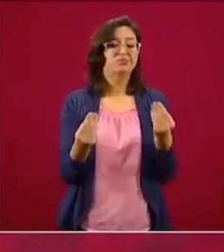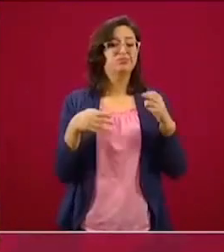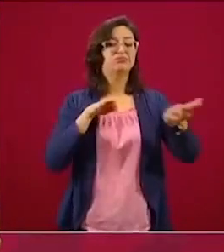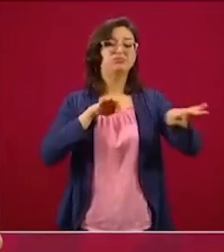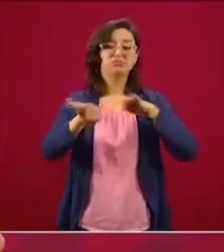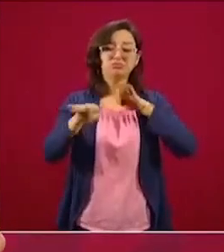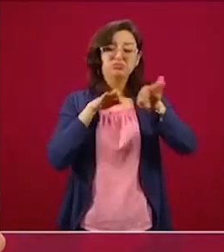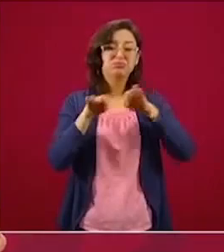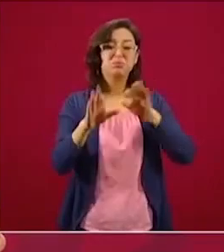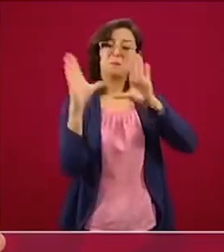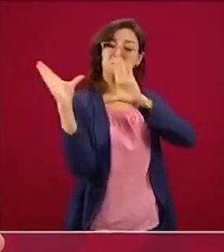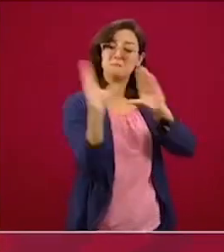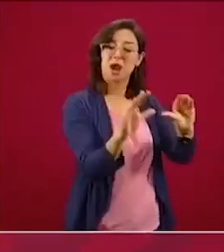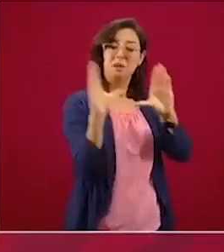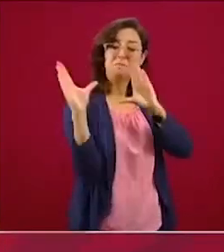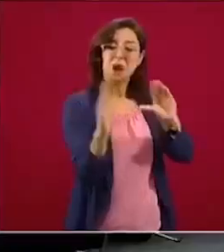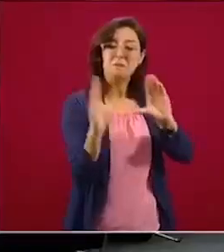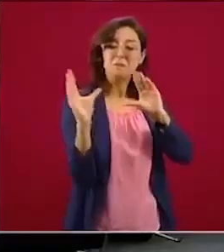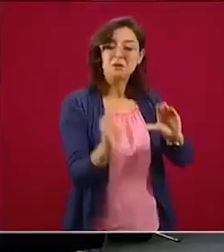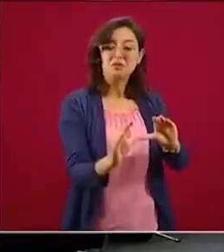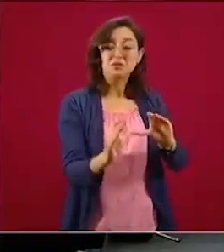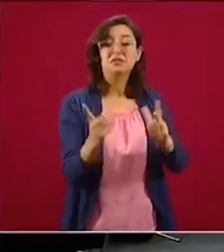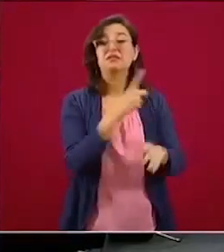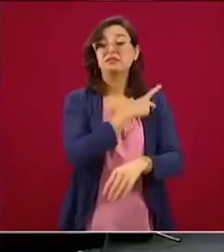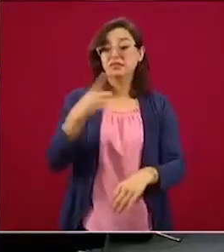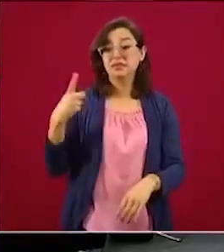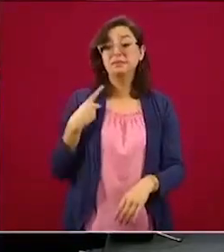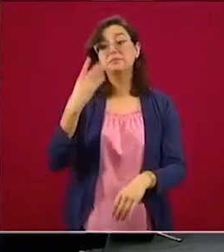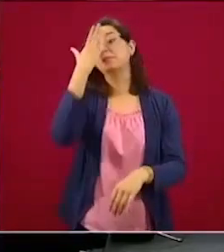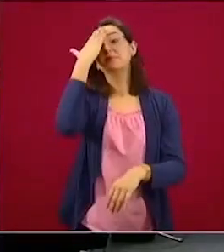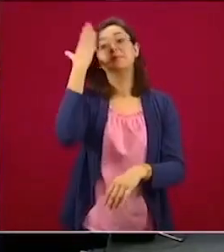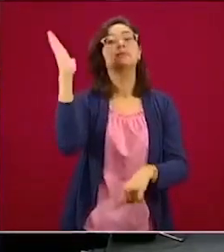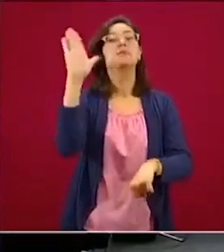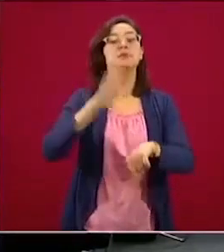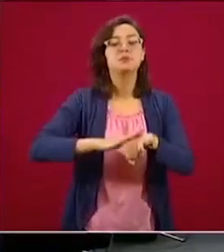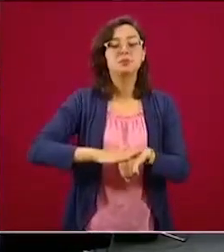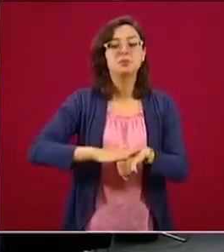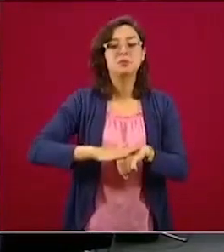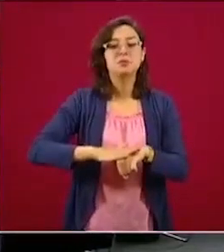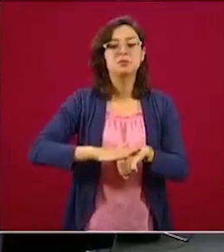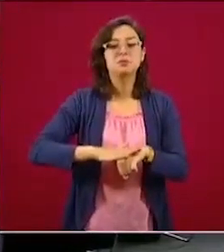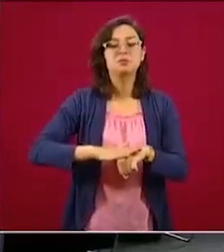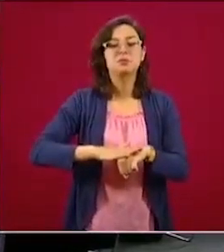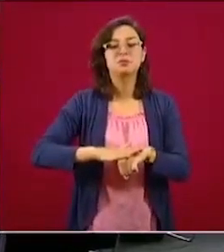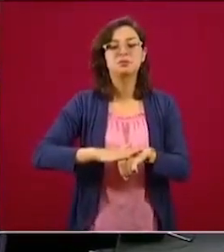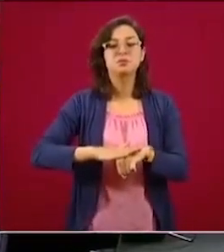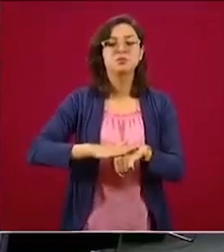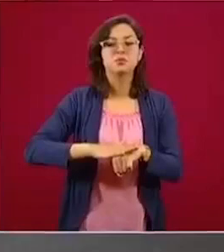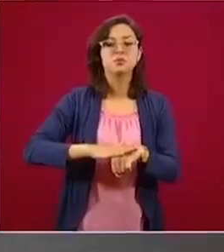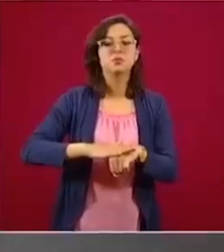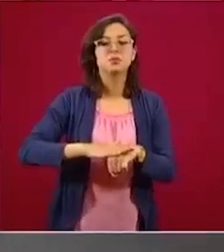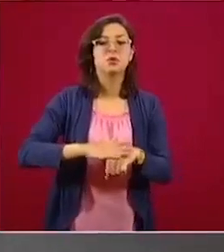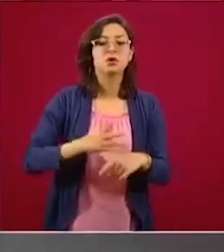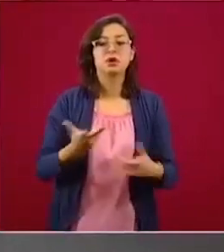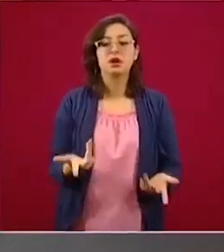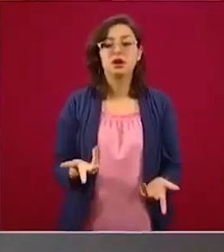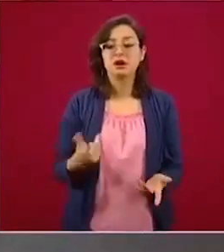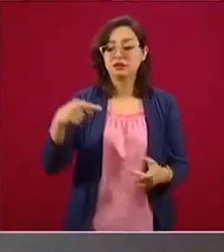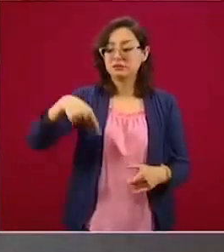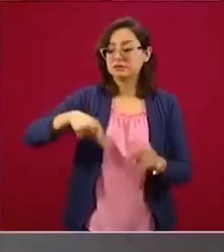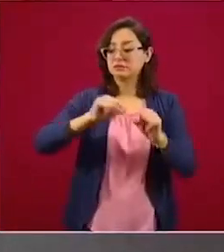y no hay que olvidar qué méxico tiene un sistema político